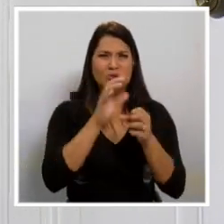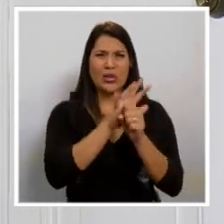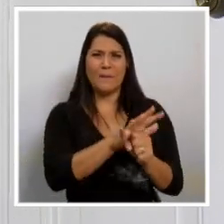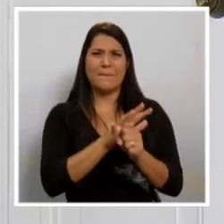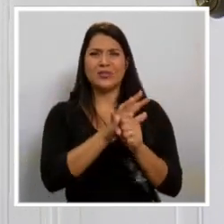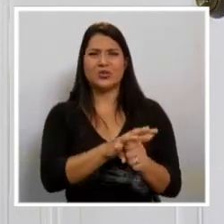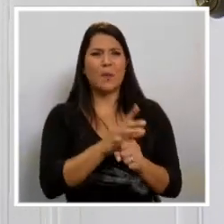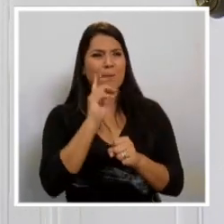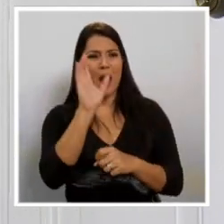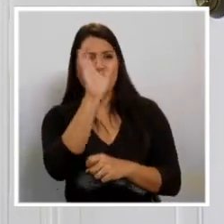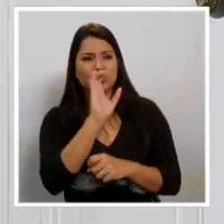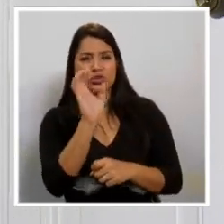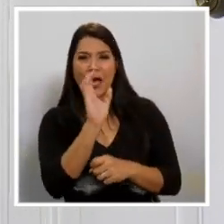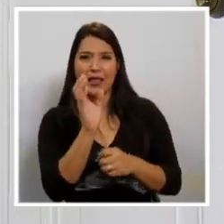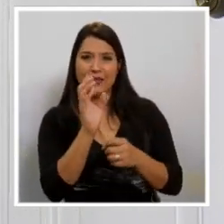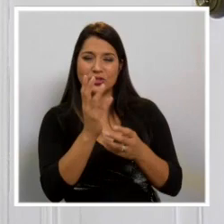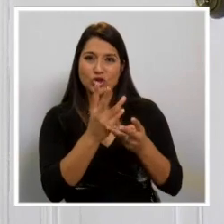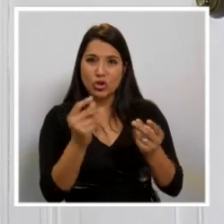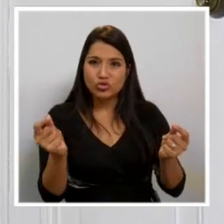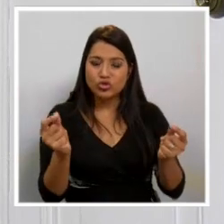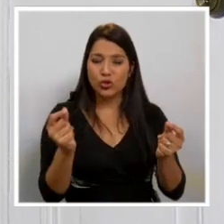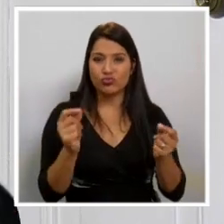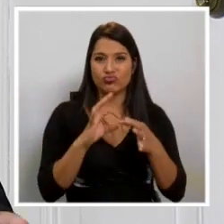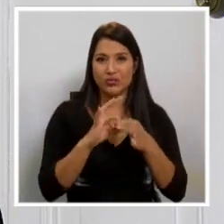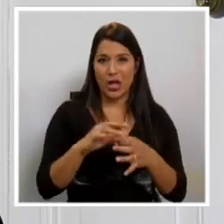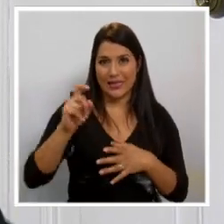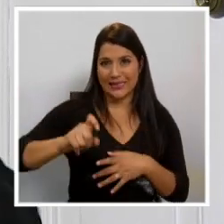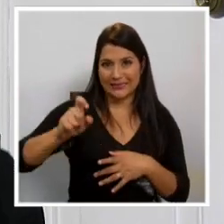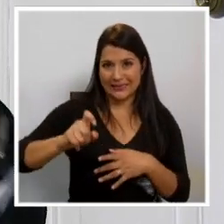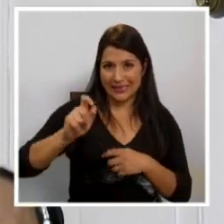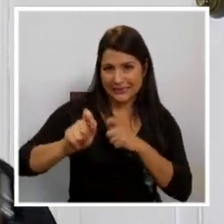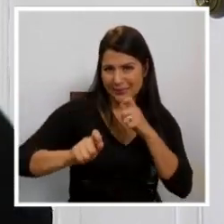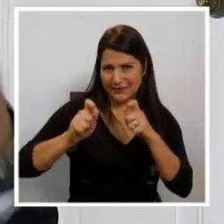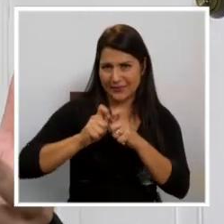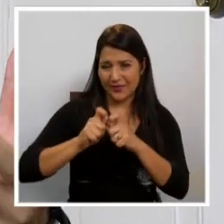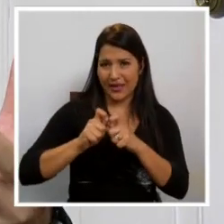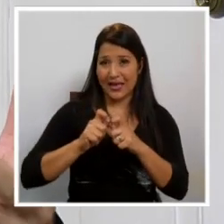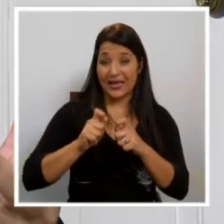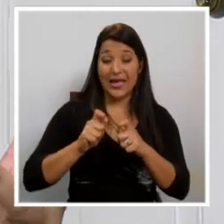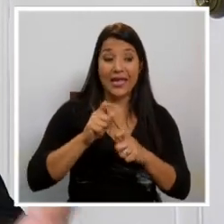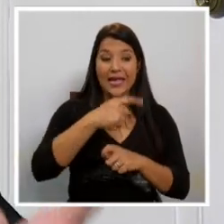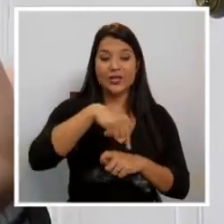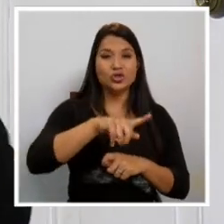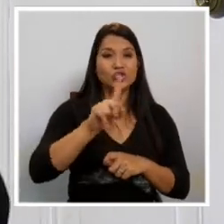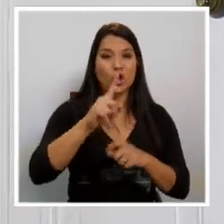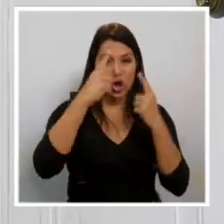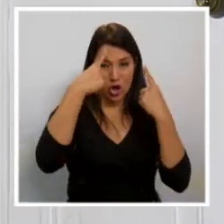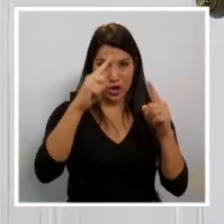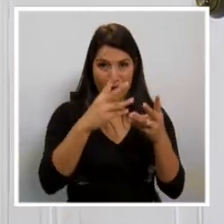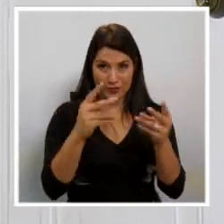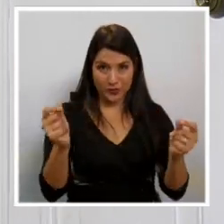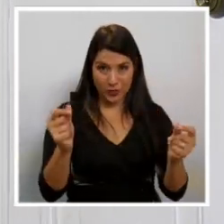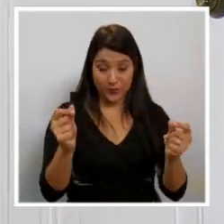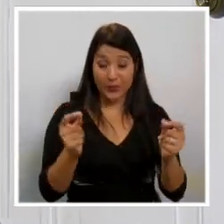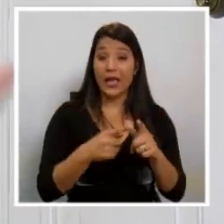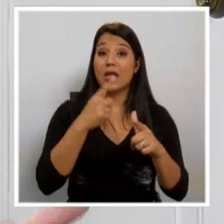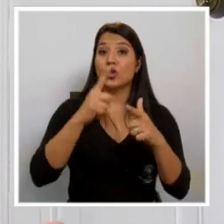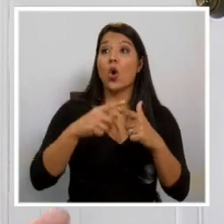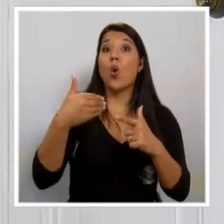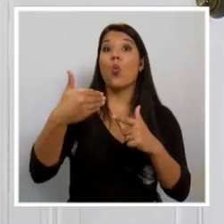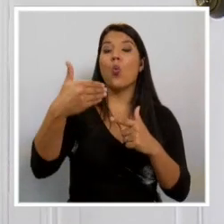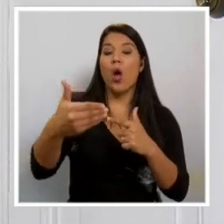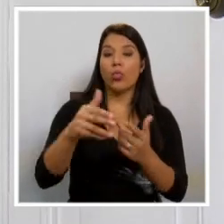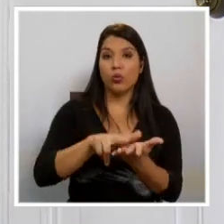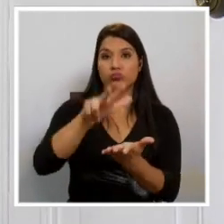encontrar soluciones a necesidades puntuales que el sistema político no estaba logrando resolver. Tal vez cuando hay esta cantidad de